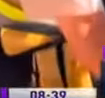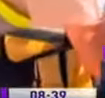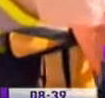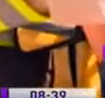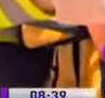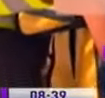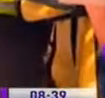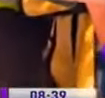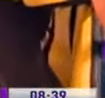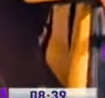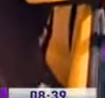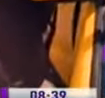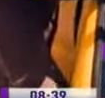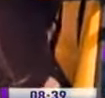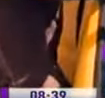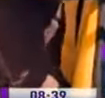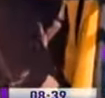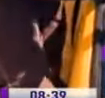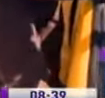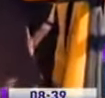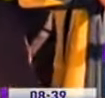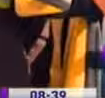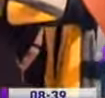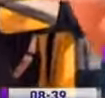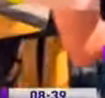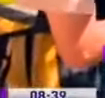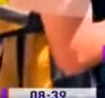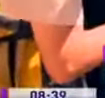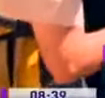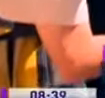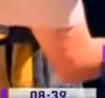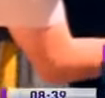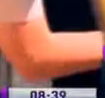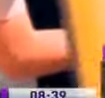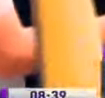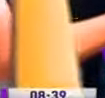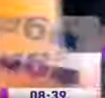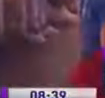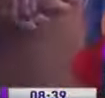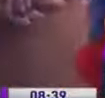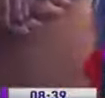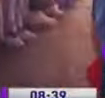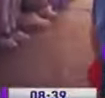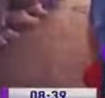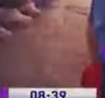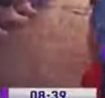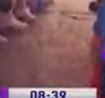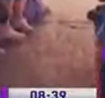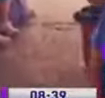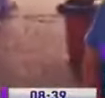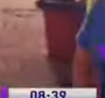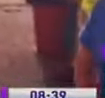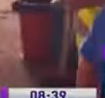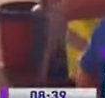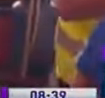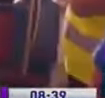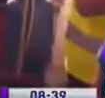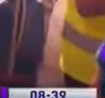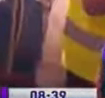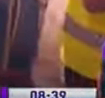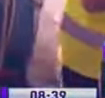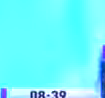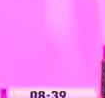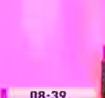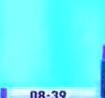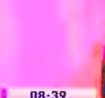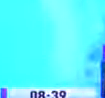bielas del motor, digo. Ah, no, las bielas del motor. También. Está bien sentado. La vecinita está mal estacionada.